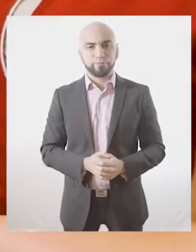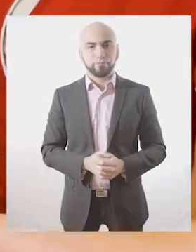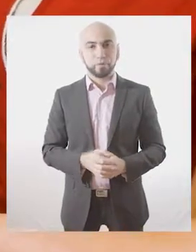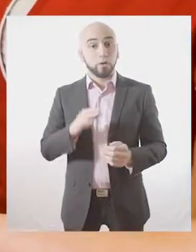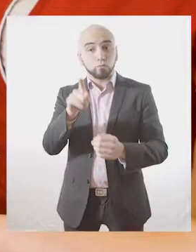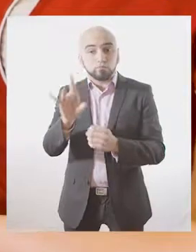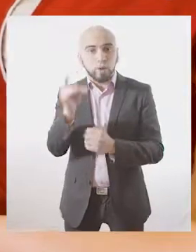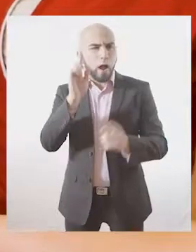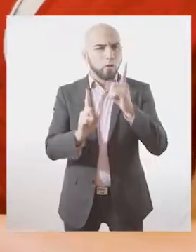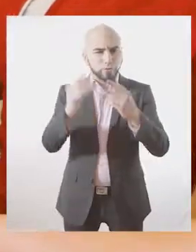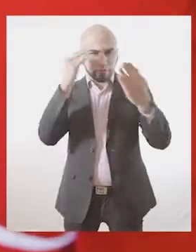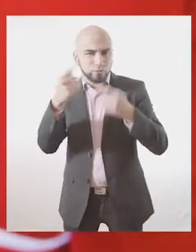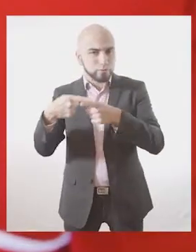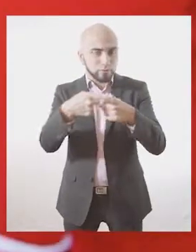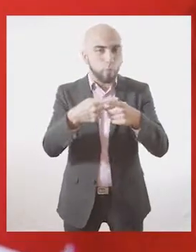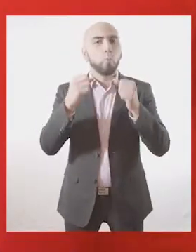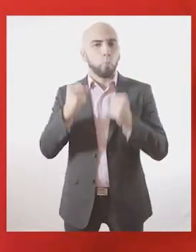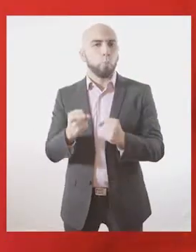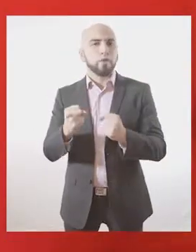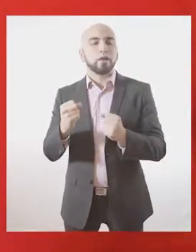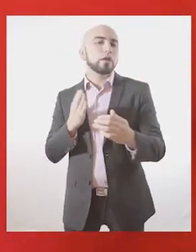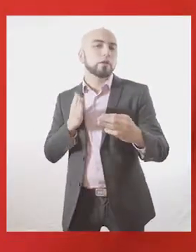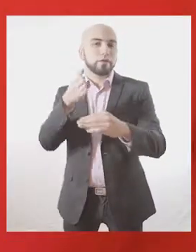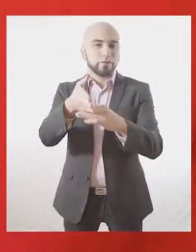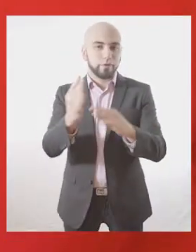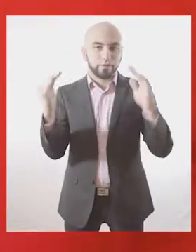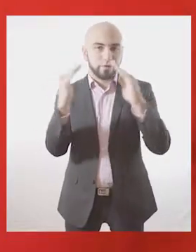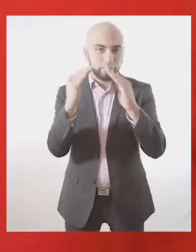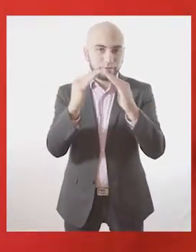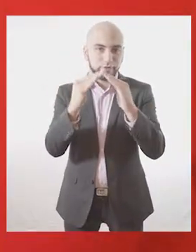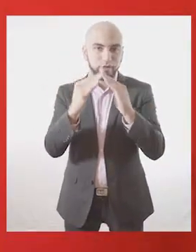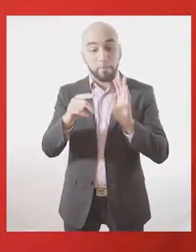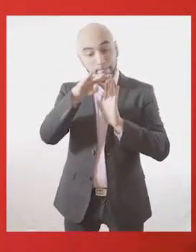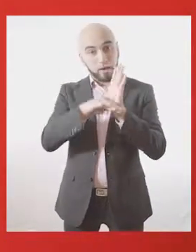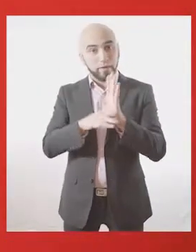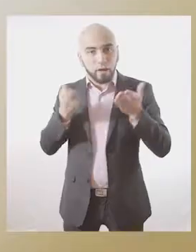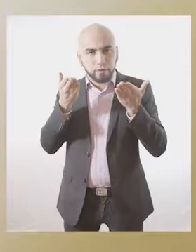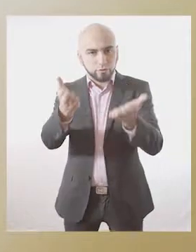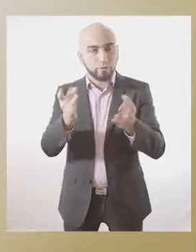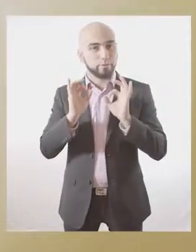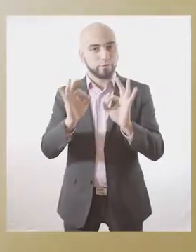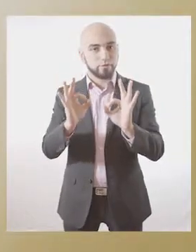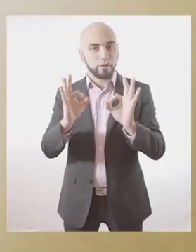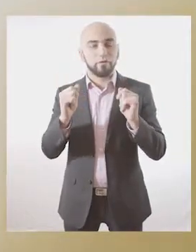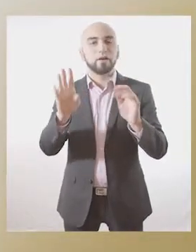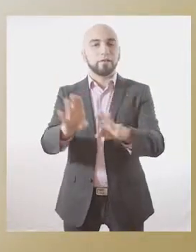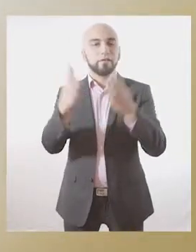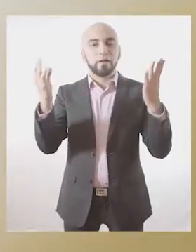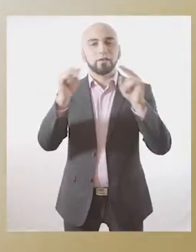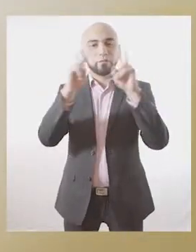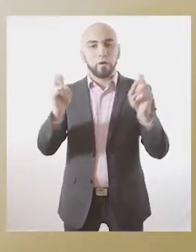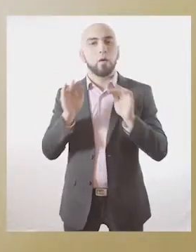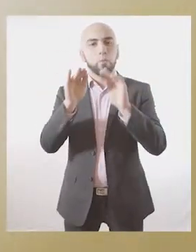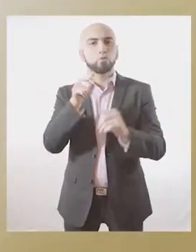detecta algún riesgo psicosocial, podrán recibir una visita domiciliaria, un plan de atención especial y se activará la red de